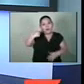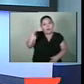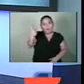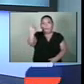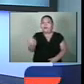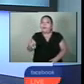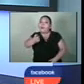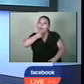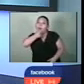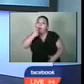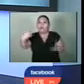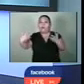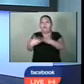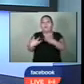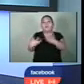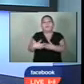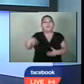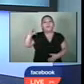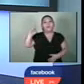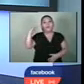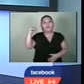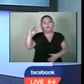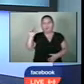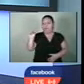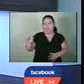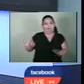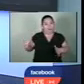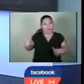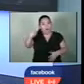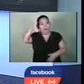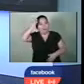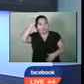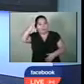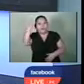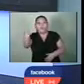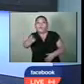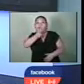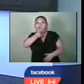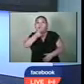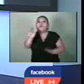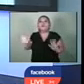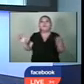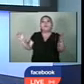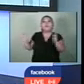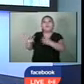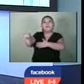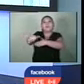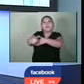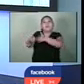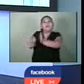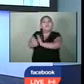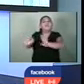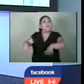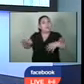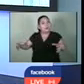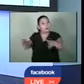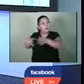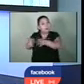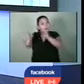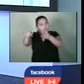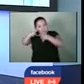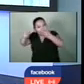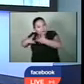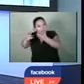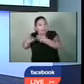Rocío Cruz. Ella le ha dado seguimiento a la nueva sesión que se realizó en la Asamblea Legislativa, esta sesión de la Comisión Especial que investiga el